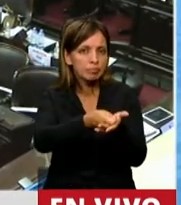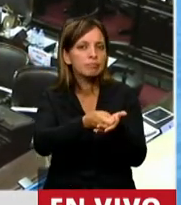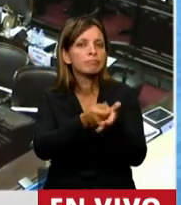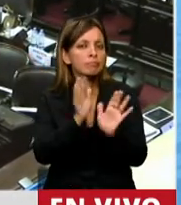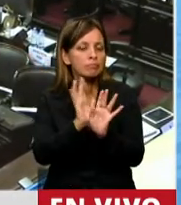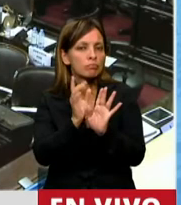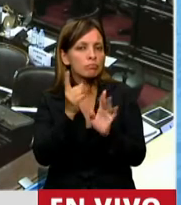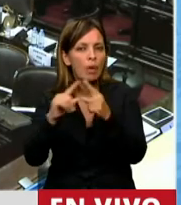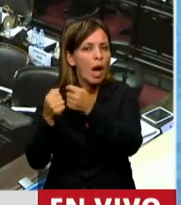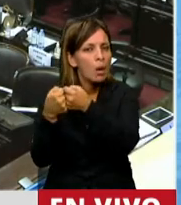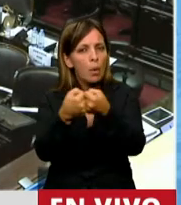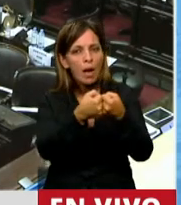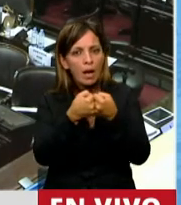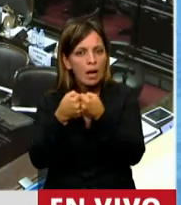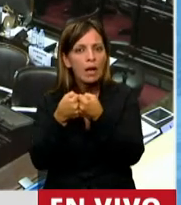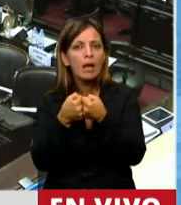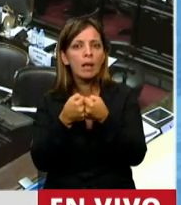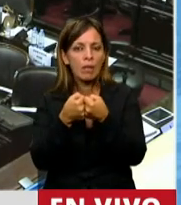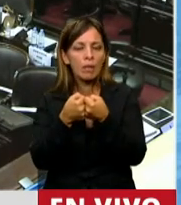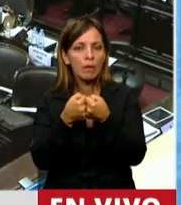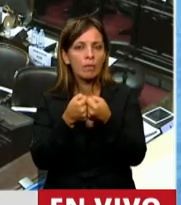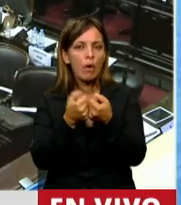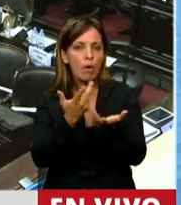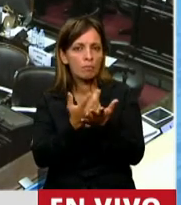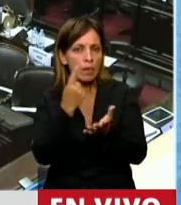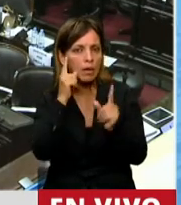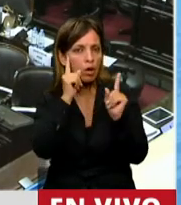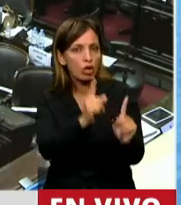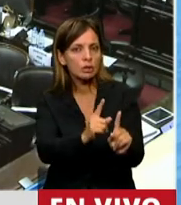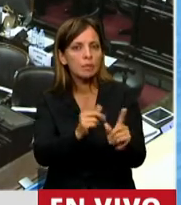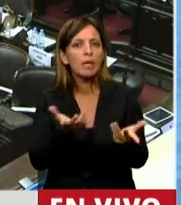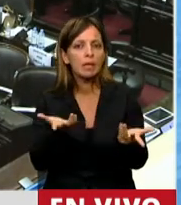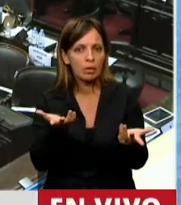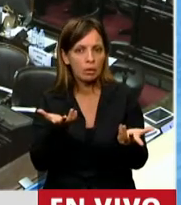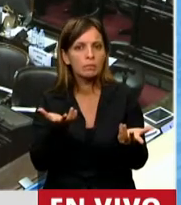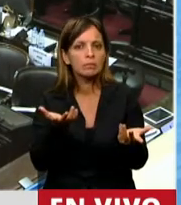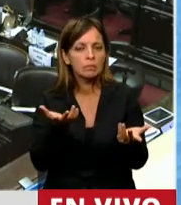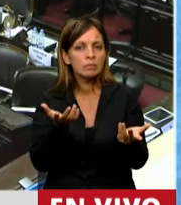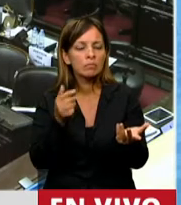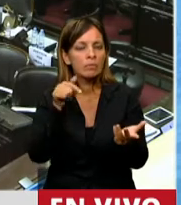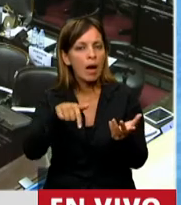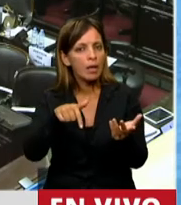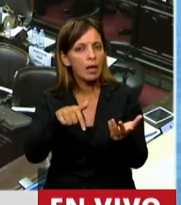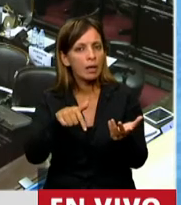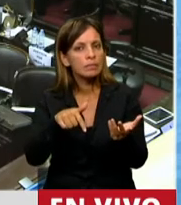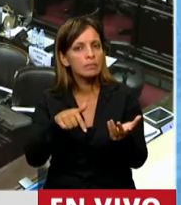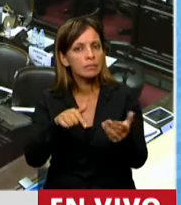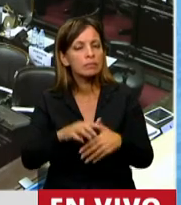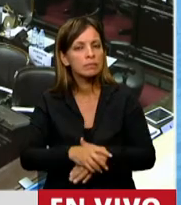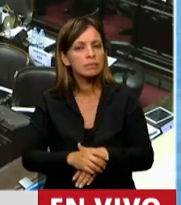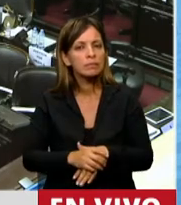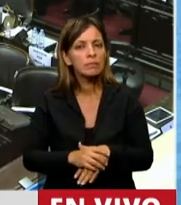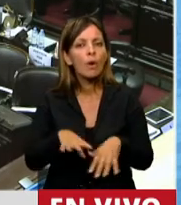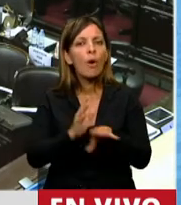un beneficio, un acto de reconocimiento que aparece aquí traducido en